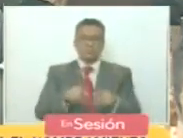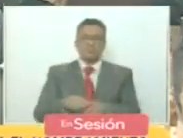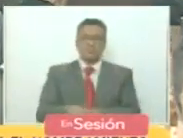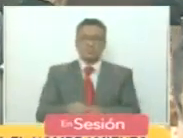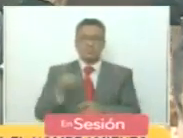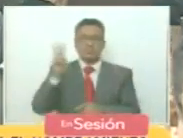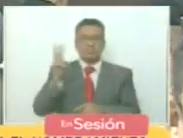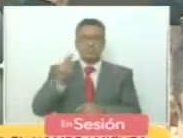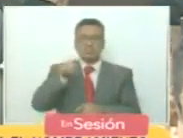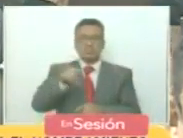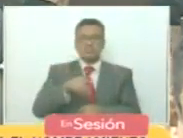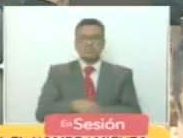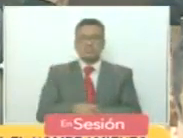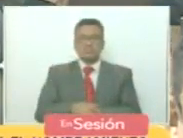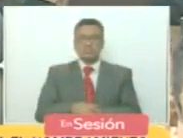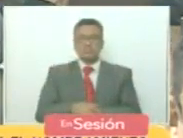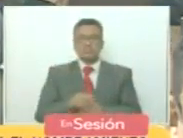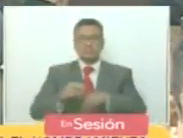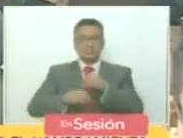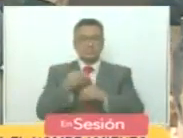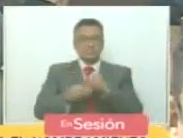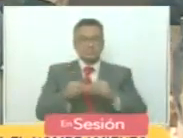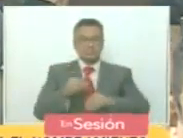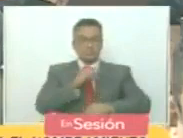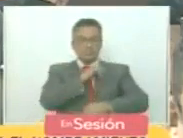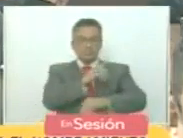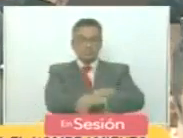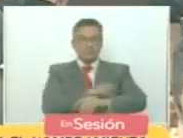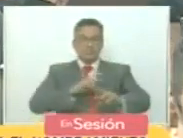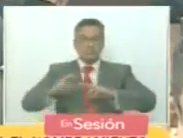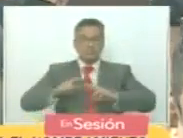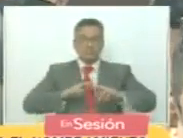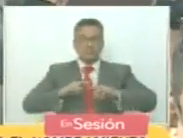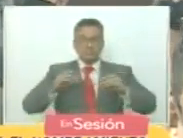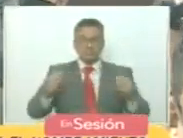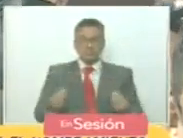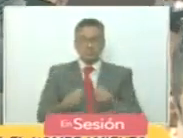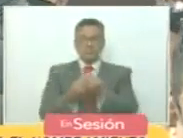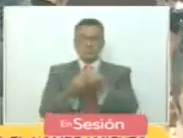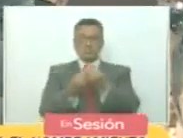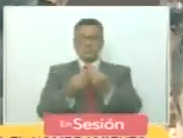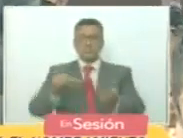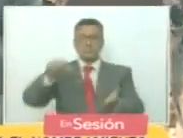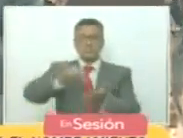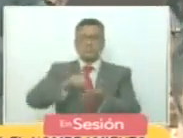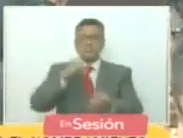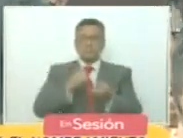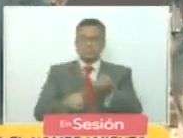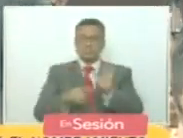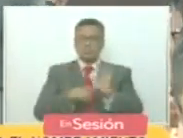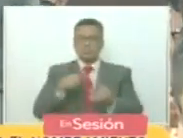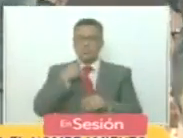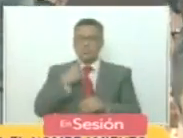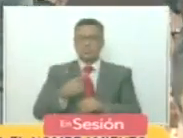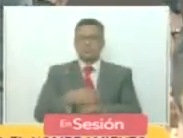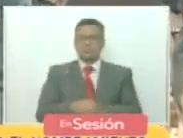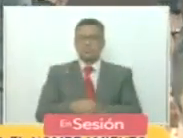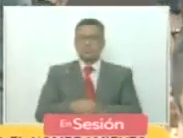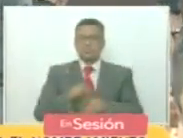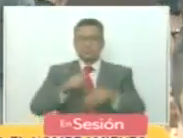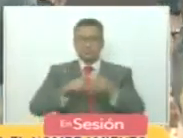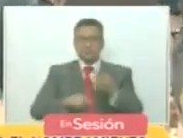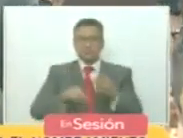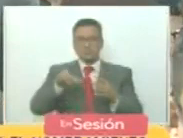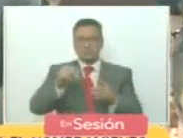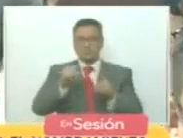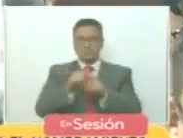de Venezuela para establecer y fortalecer las relaciones con Irán. Y termino diciendo algo que no